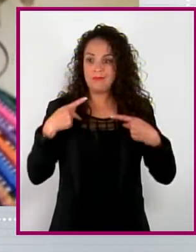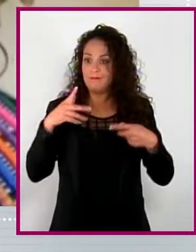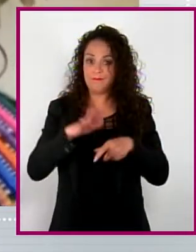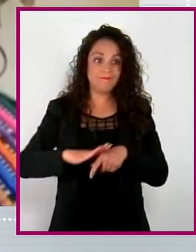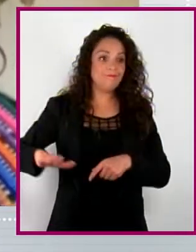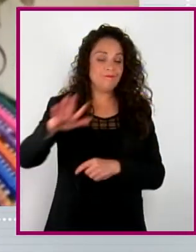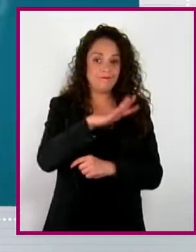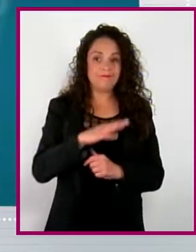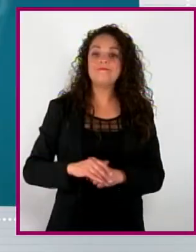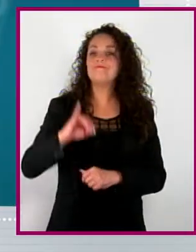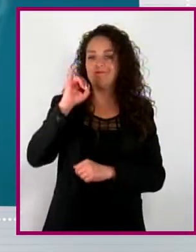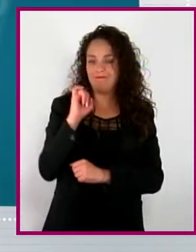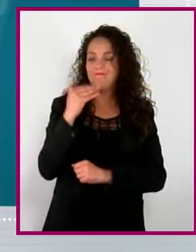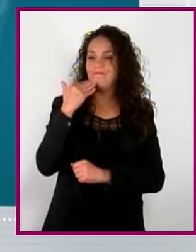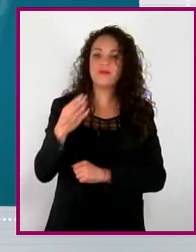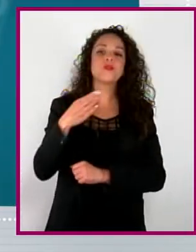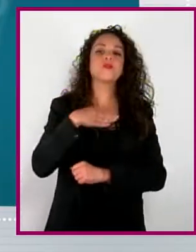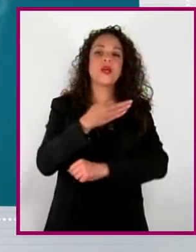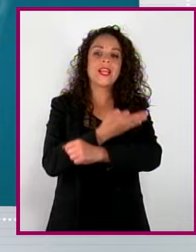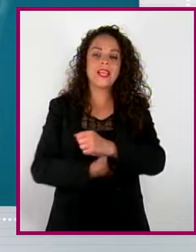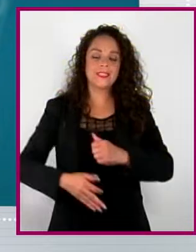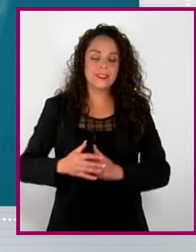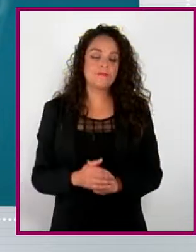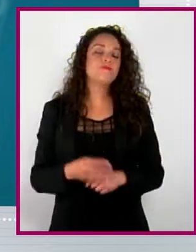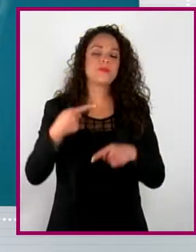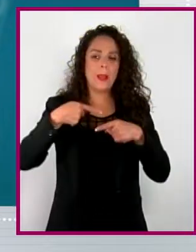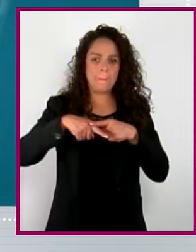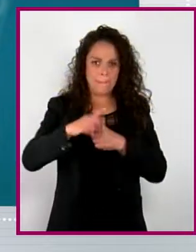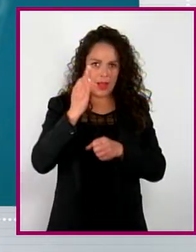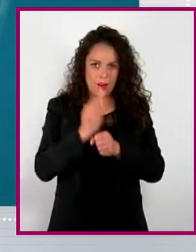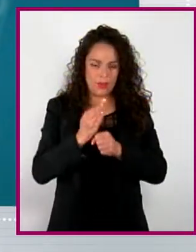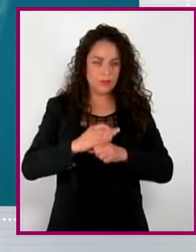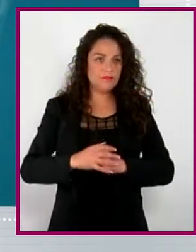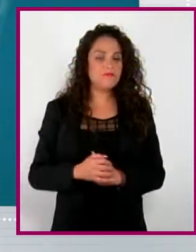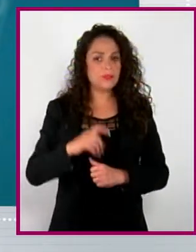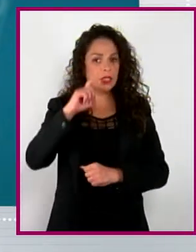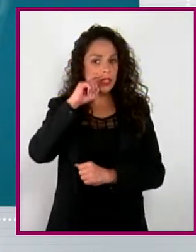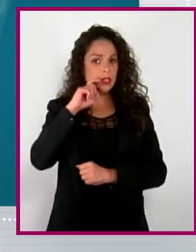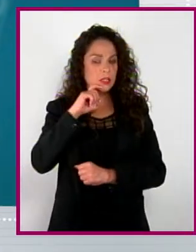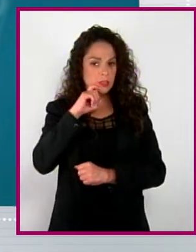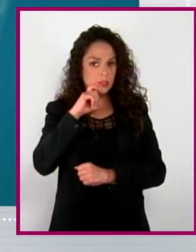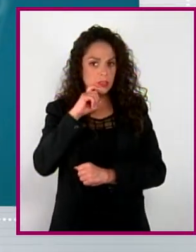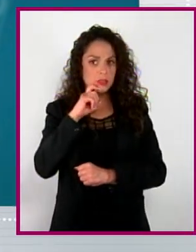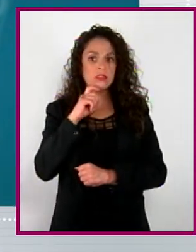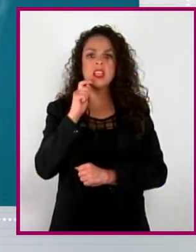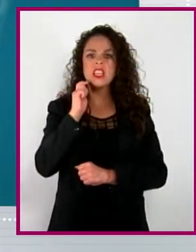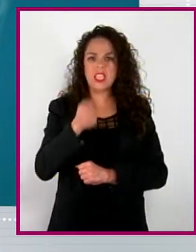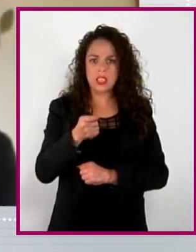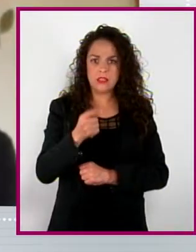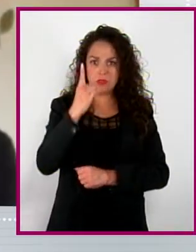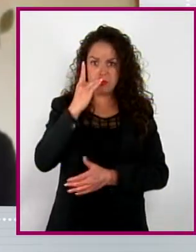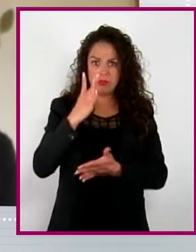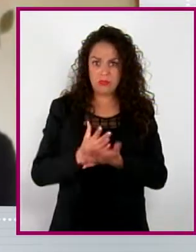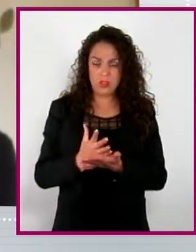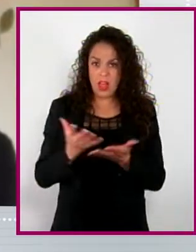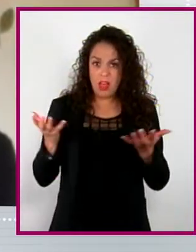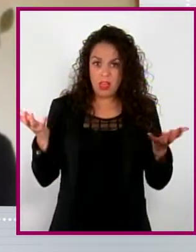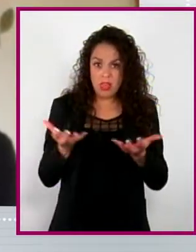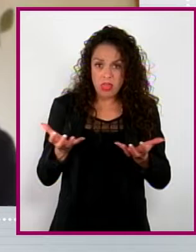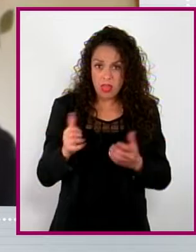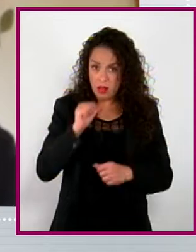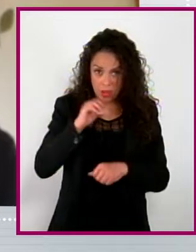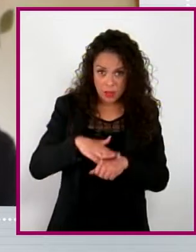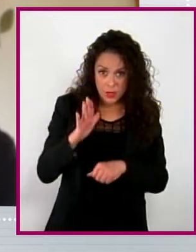buenas tardes. Empecemos por el principio. ¿La sexualidad es mucho más que tener relaciones sexuales? La